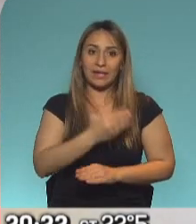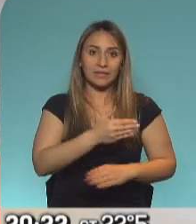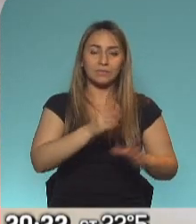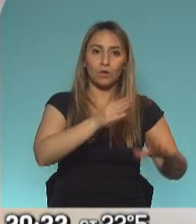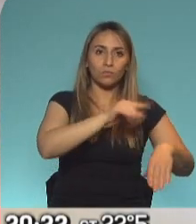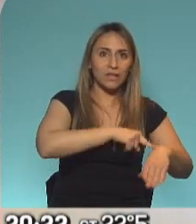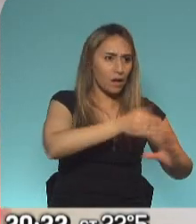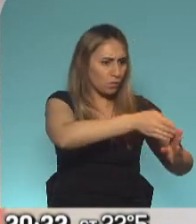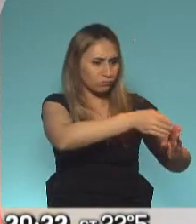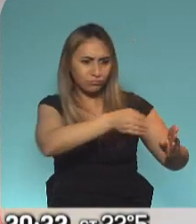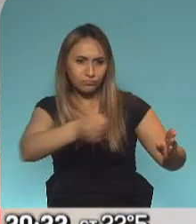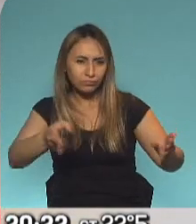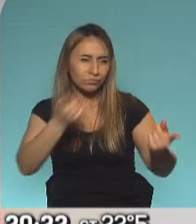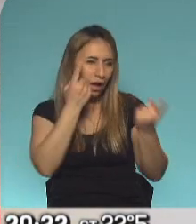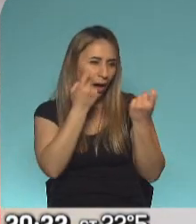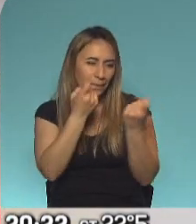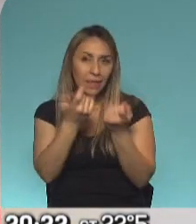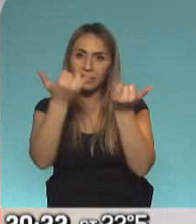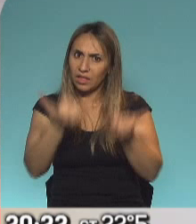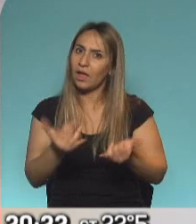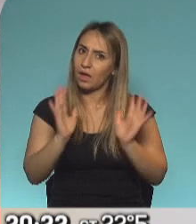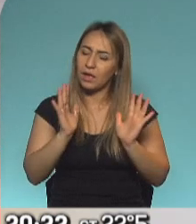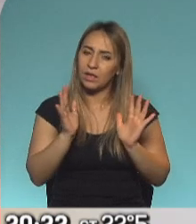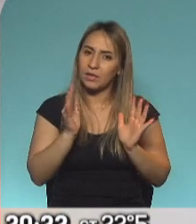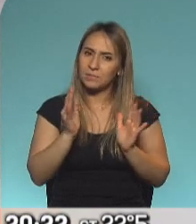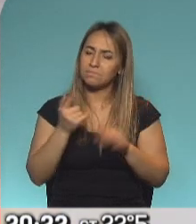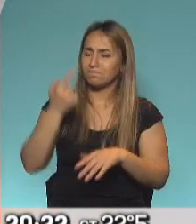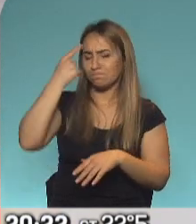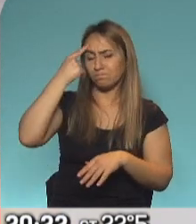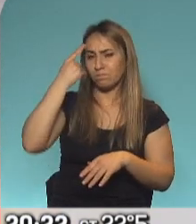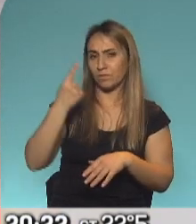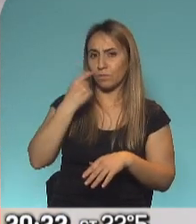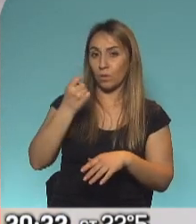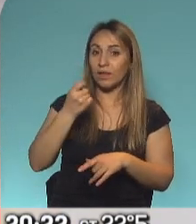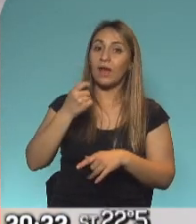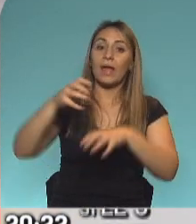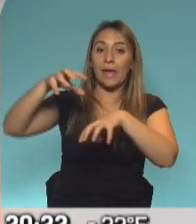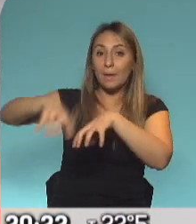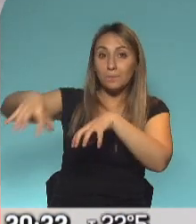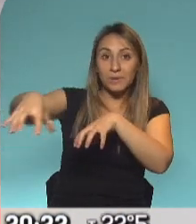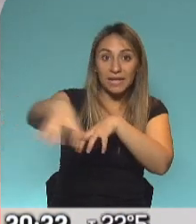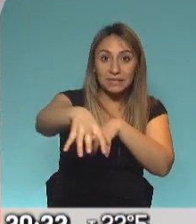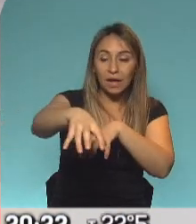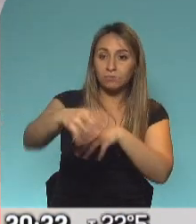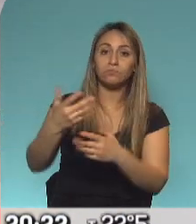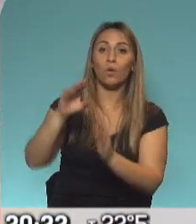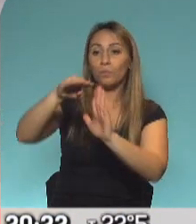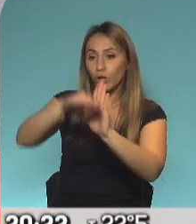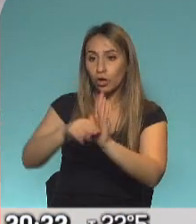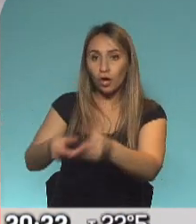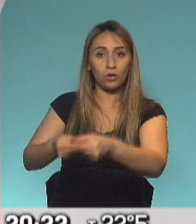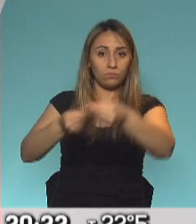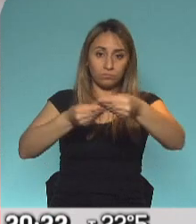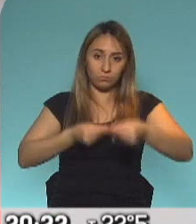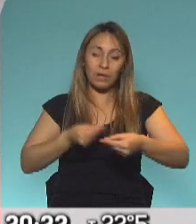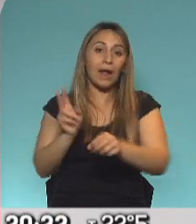tiempo, que si las empresas fijan protocolos de cuidado y los sostienen,